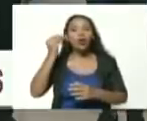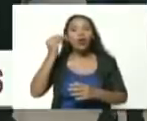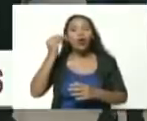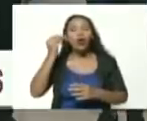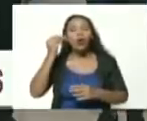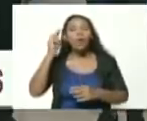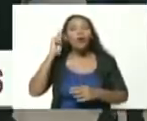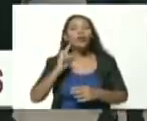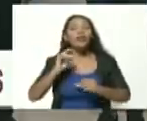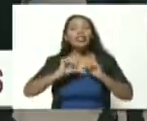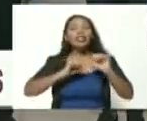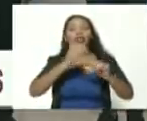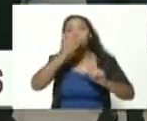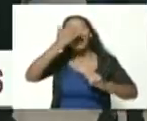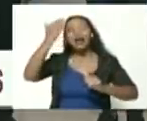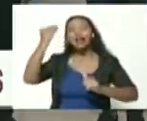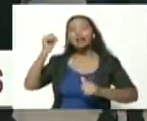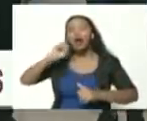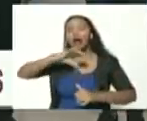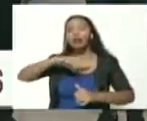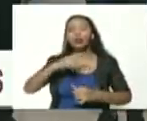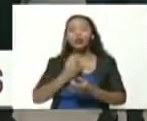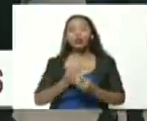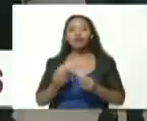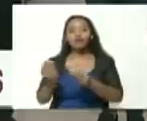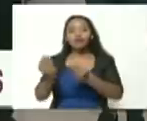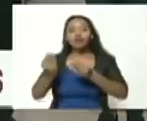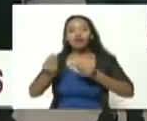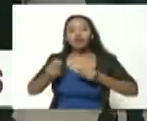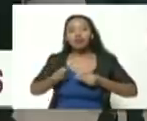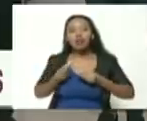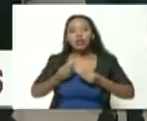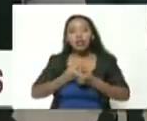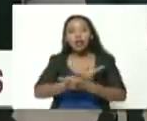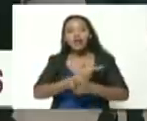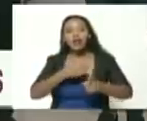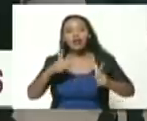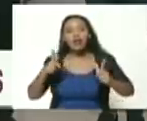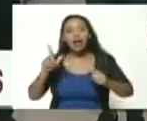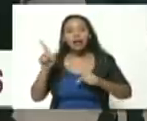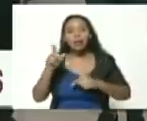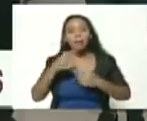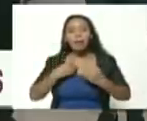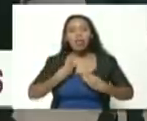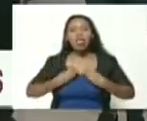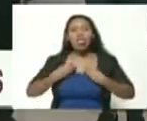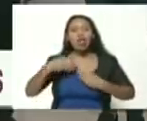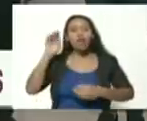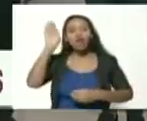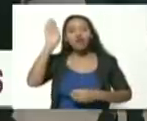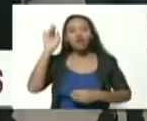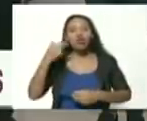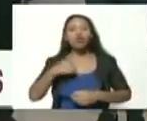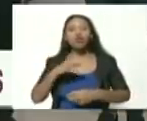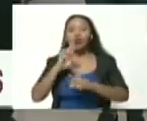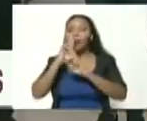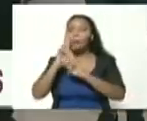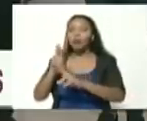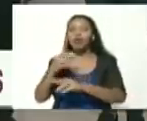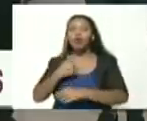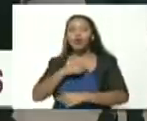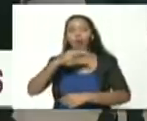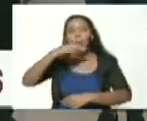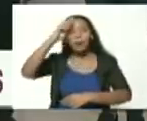cuando nos dio la libertad, cuando dijo, mis angustias vivirán en el futuro, y nosotros le respondemos a nuestro